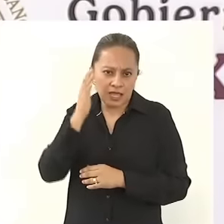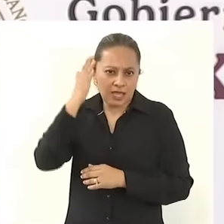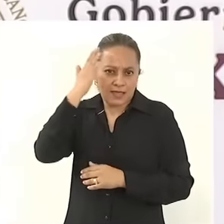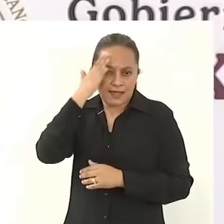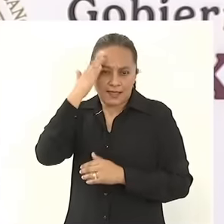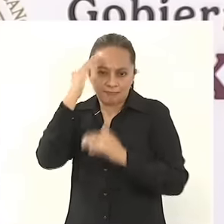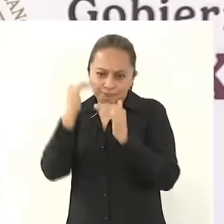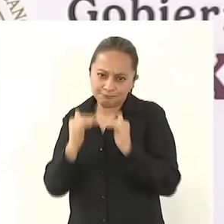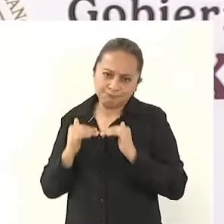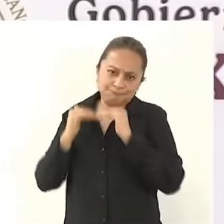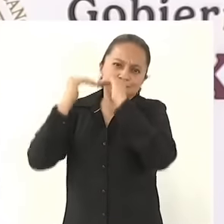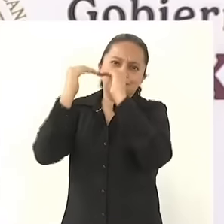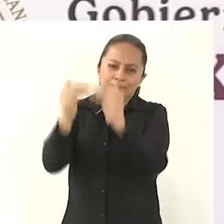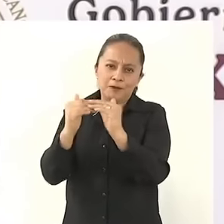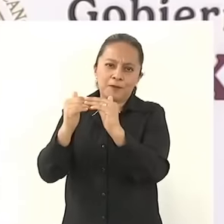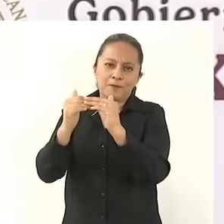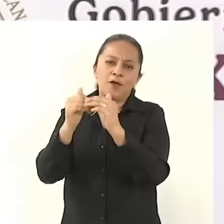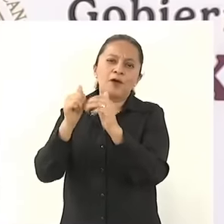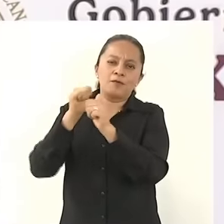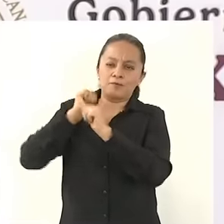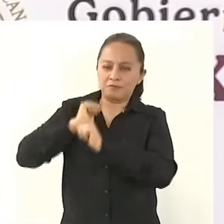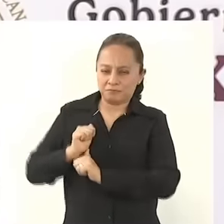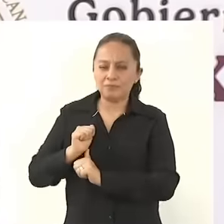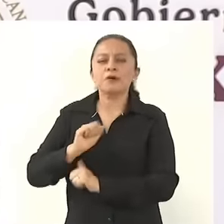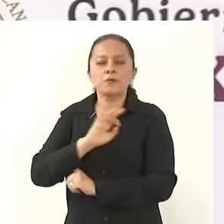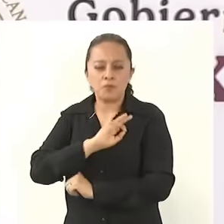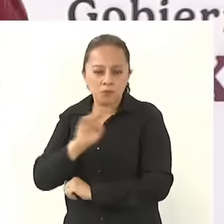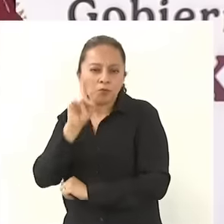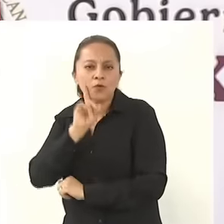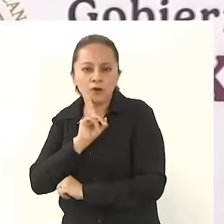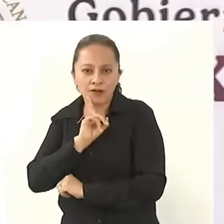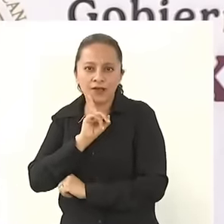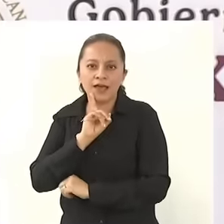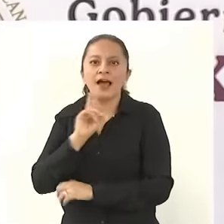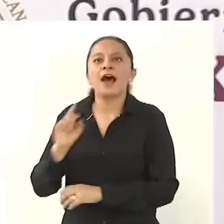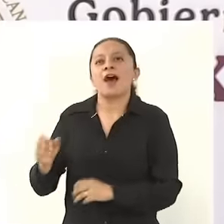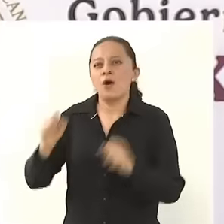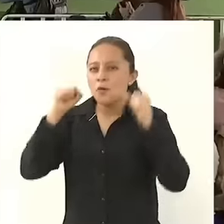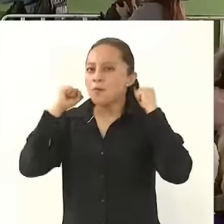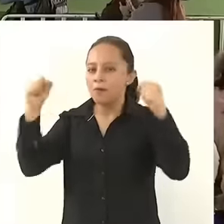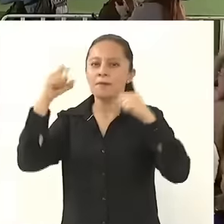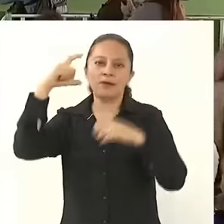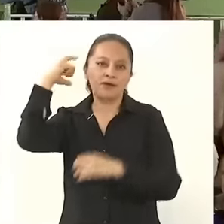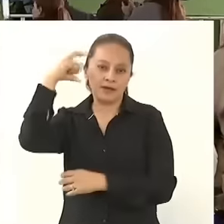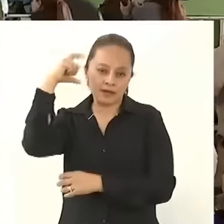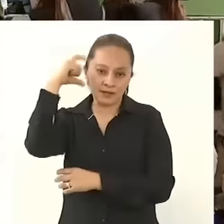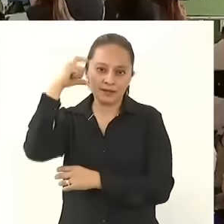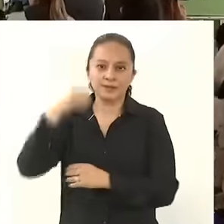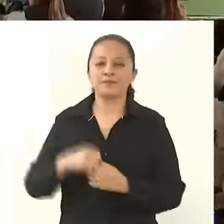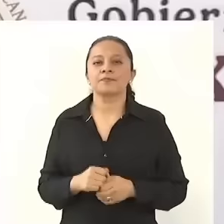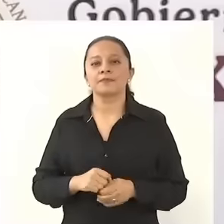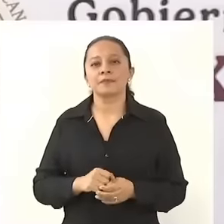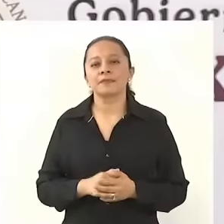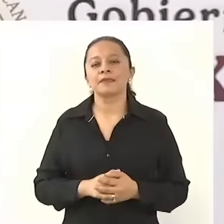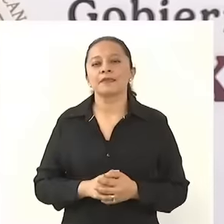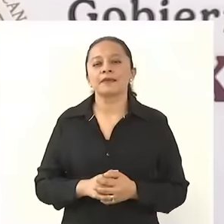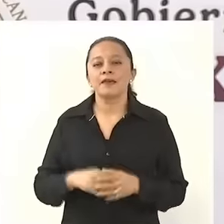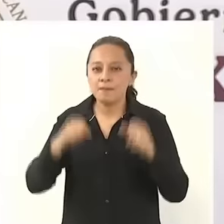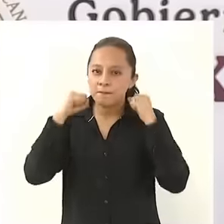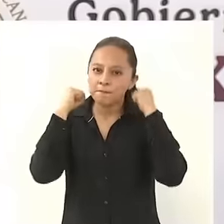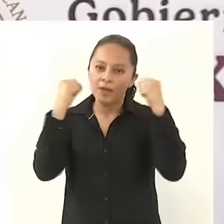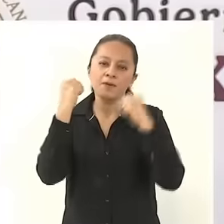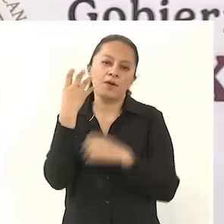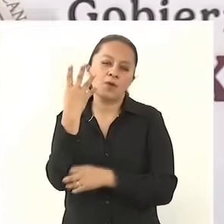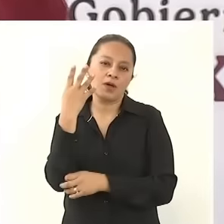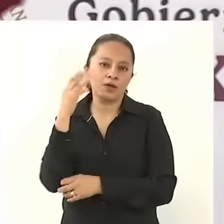Fuerzas Armadas. Muchas gracias a todas y a todos. ¡Que viva Querétaro! ¡Que viva la Cuarta